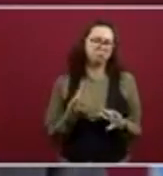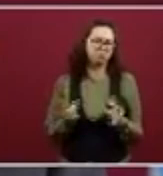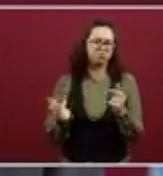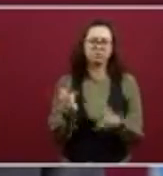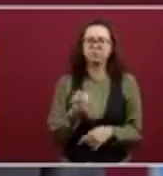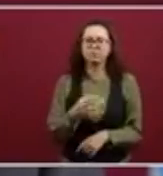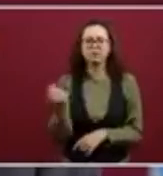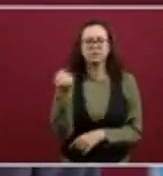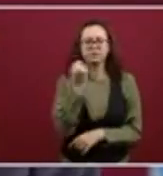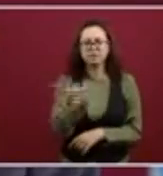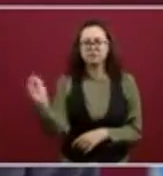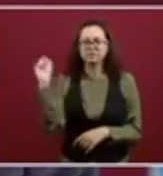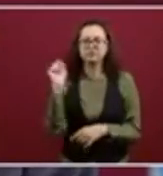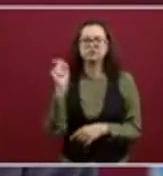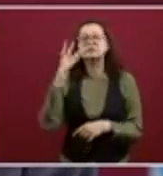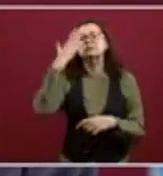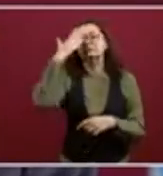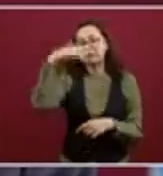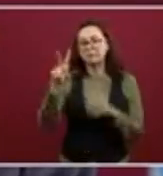economista,